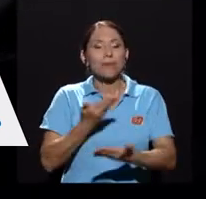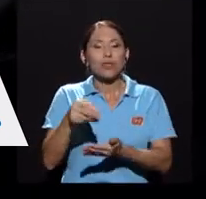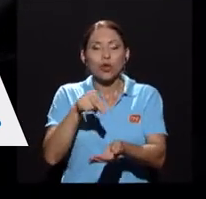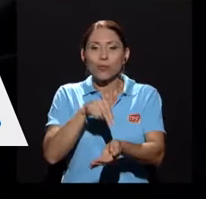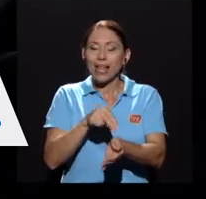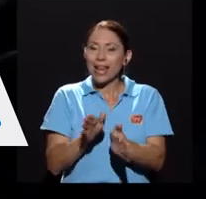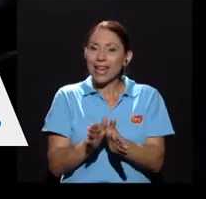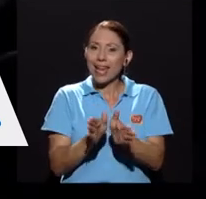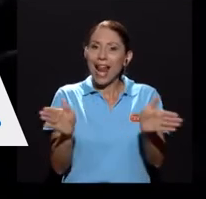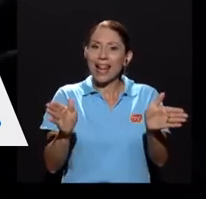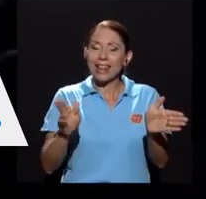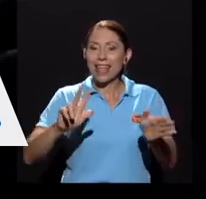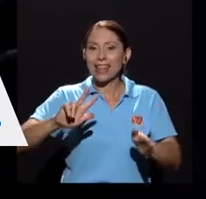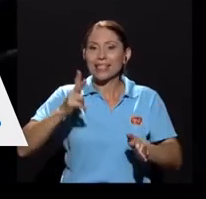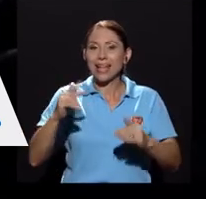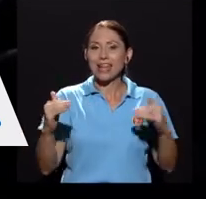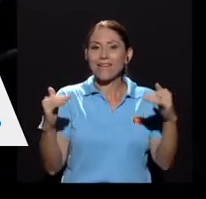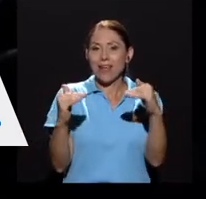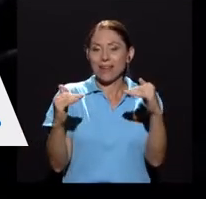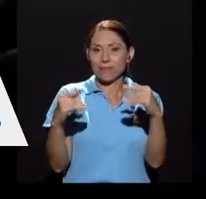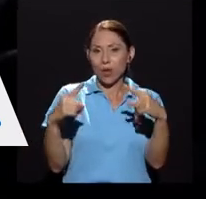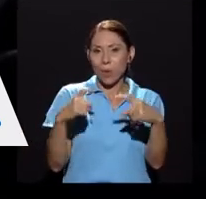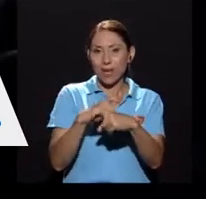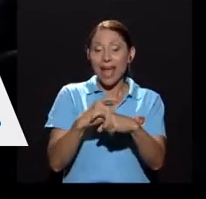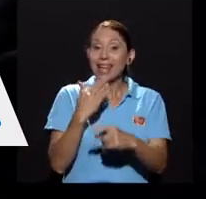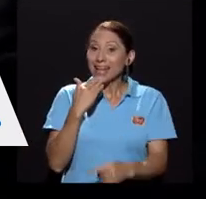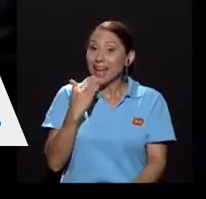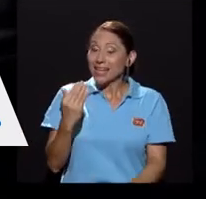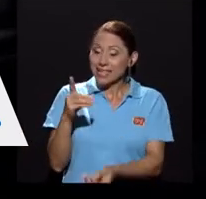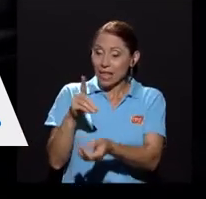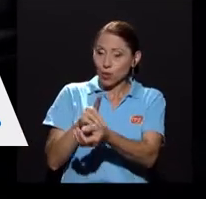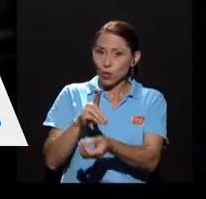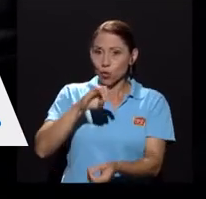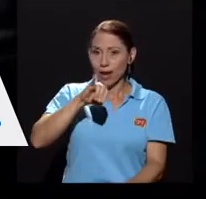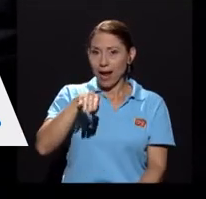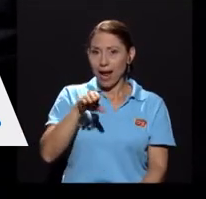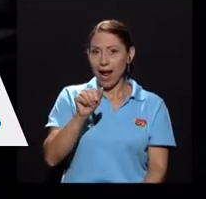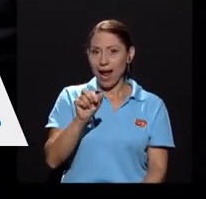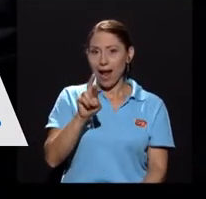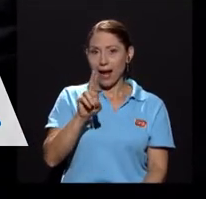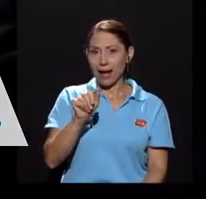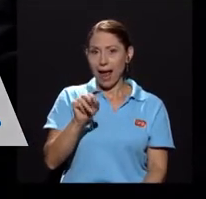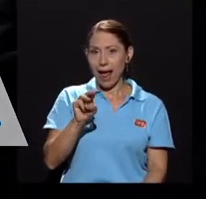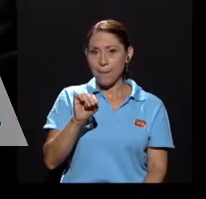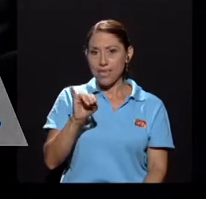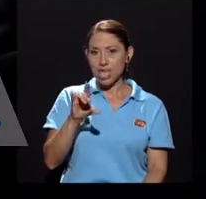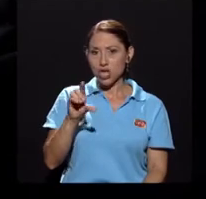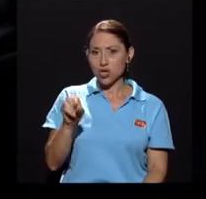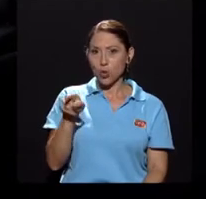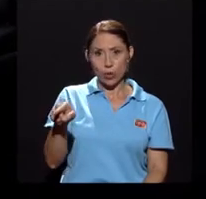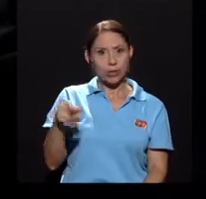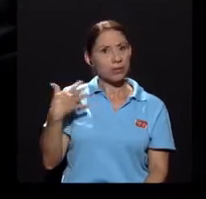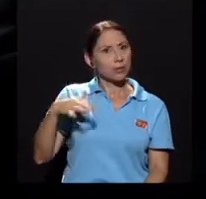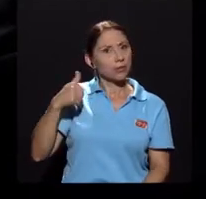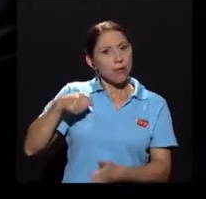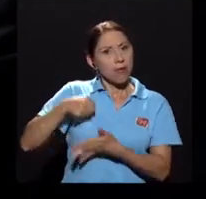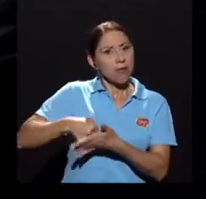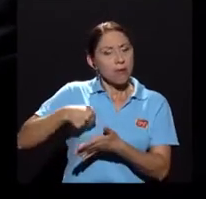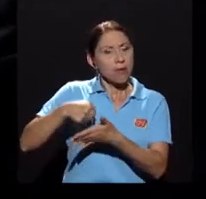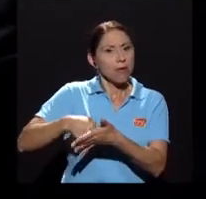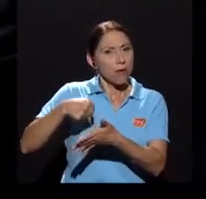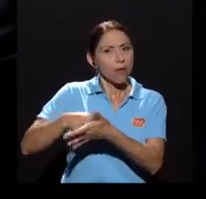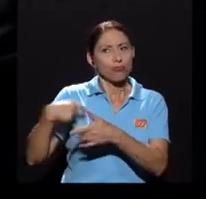complejidad y gracias a que el doctor jaramillo que ha sido un luchador y que fue un luchador continuo